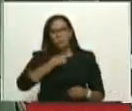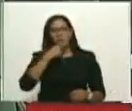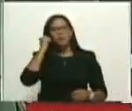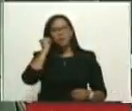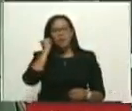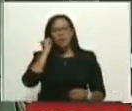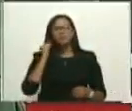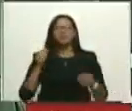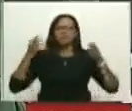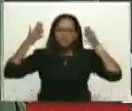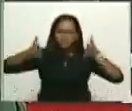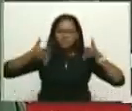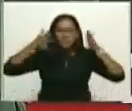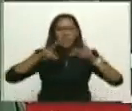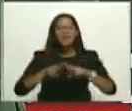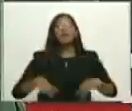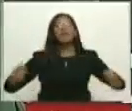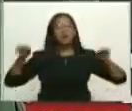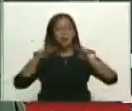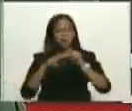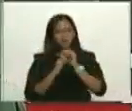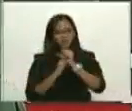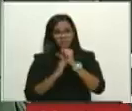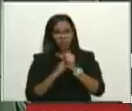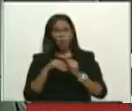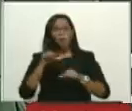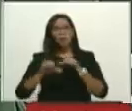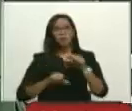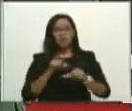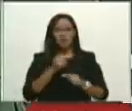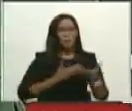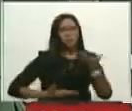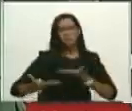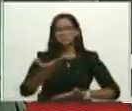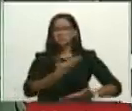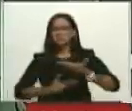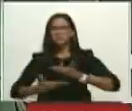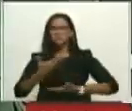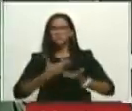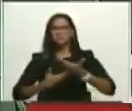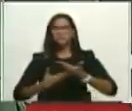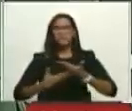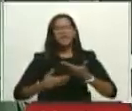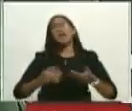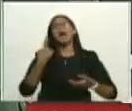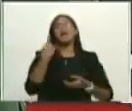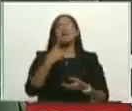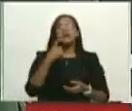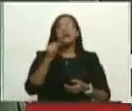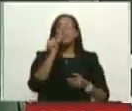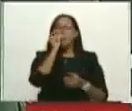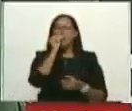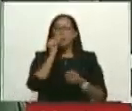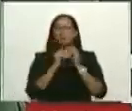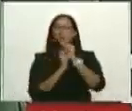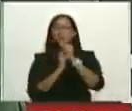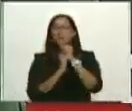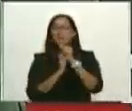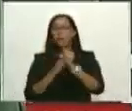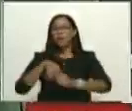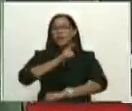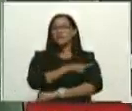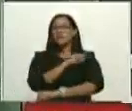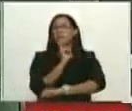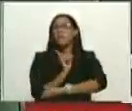nos forjó en los valores del liderazgo colectivo. Si había un hombre, un líder, con el